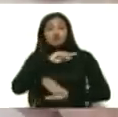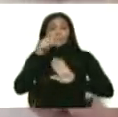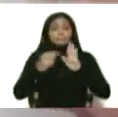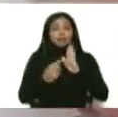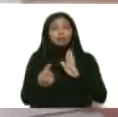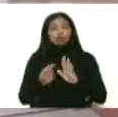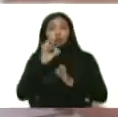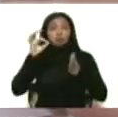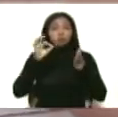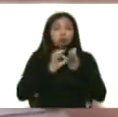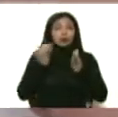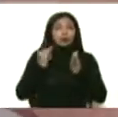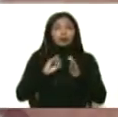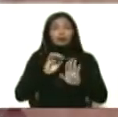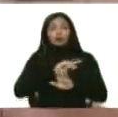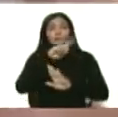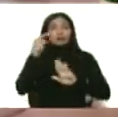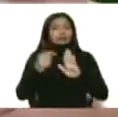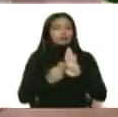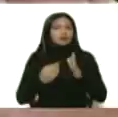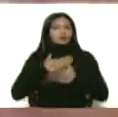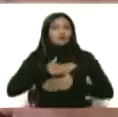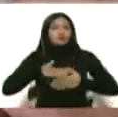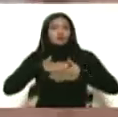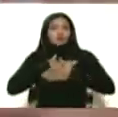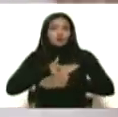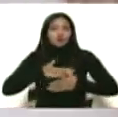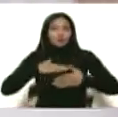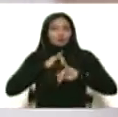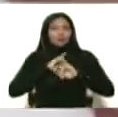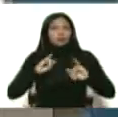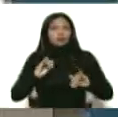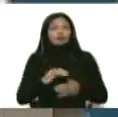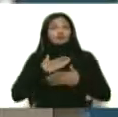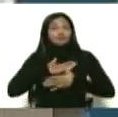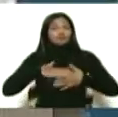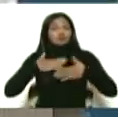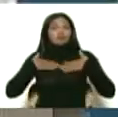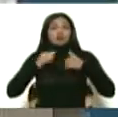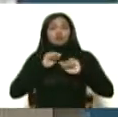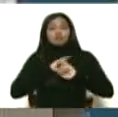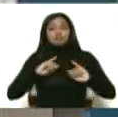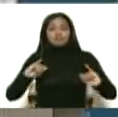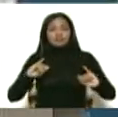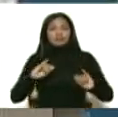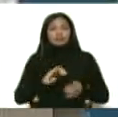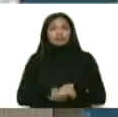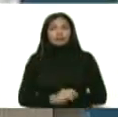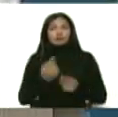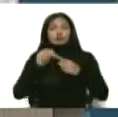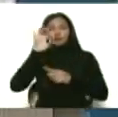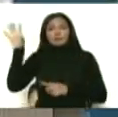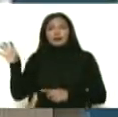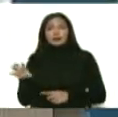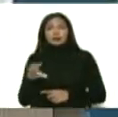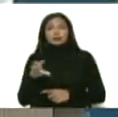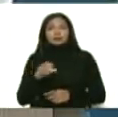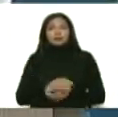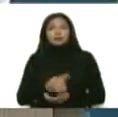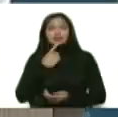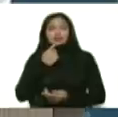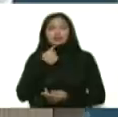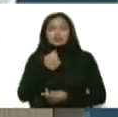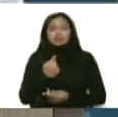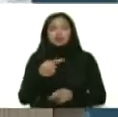de infectados ya están completamente recuperados. Y cuando decimos recuperados no es como pasa en otros países, debo decirlo,